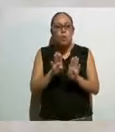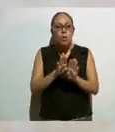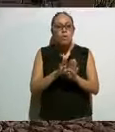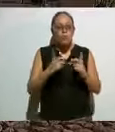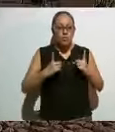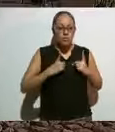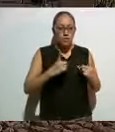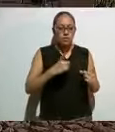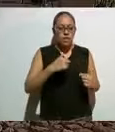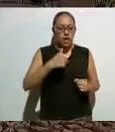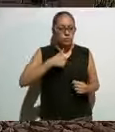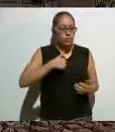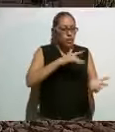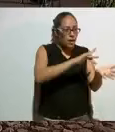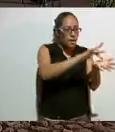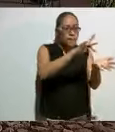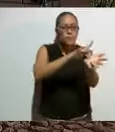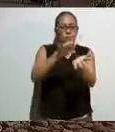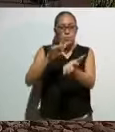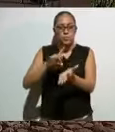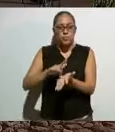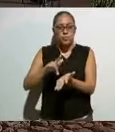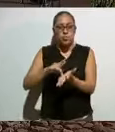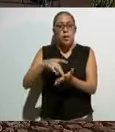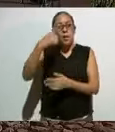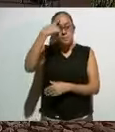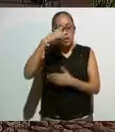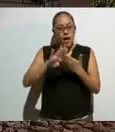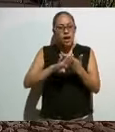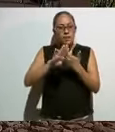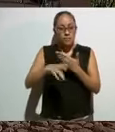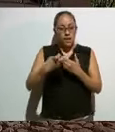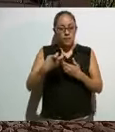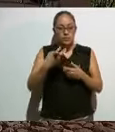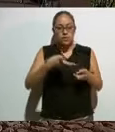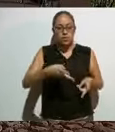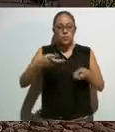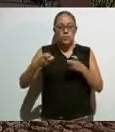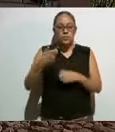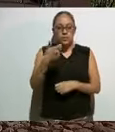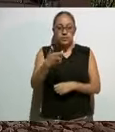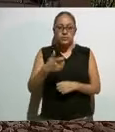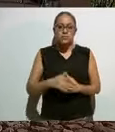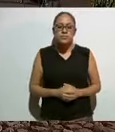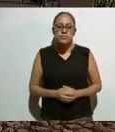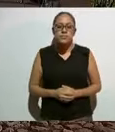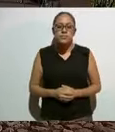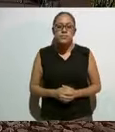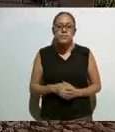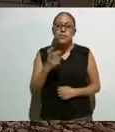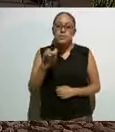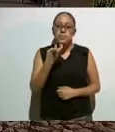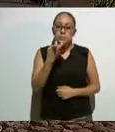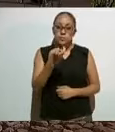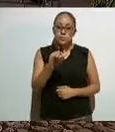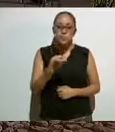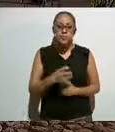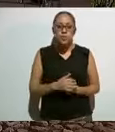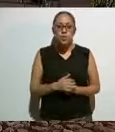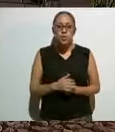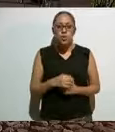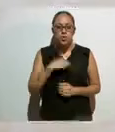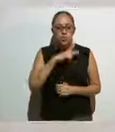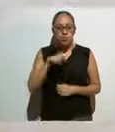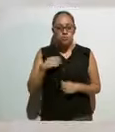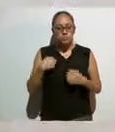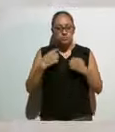pueblo para que no se quede el dinero a la mitad del camino. Por eso estamos